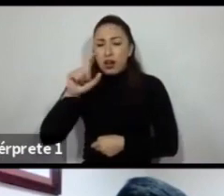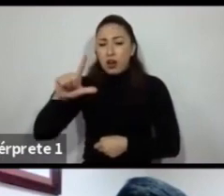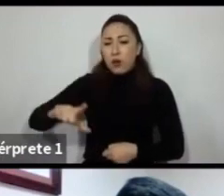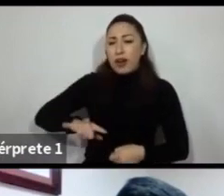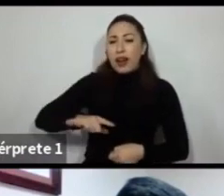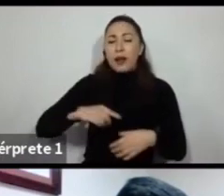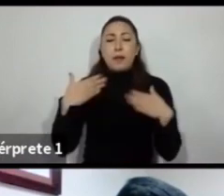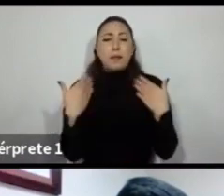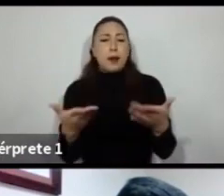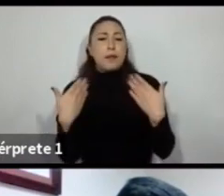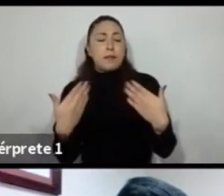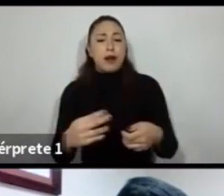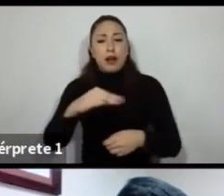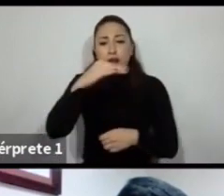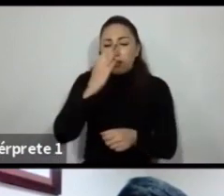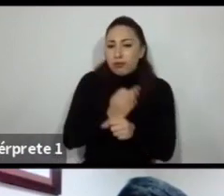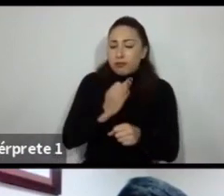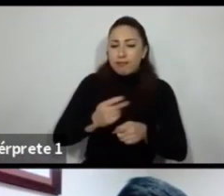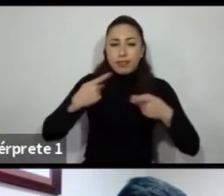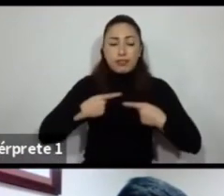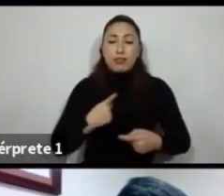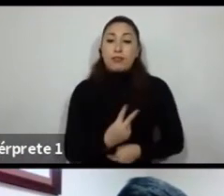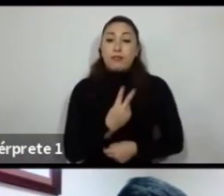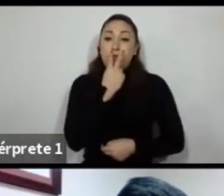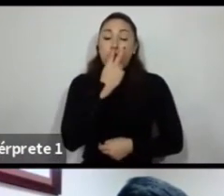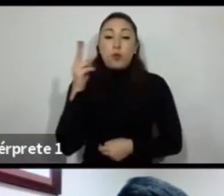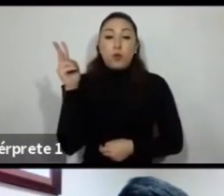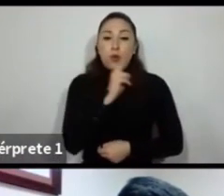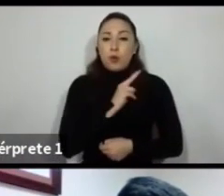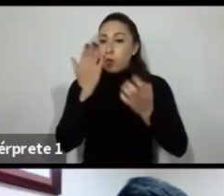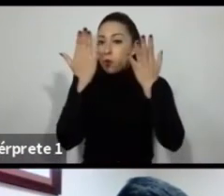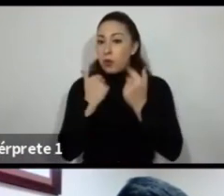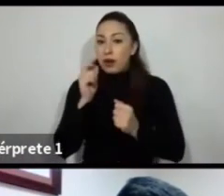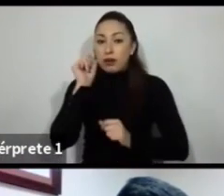hay oxígeno para los pacientes. En la Ciudad de México estamos